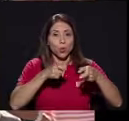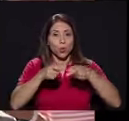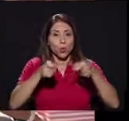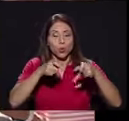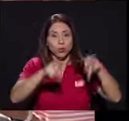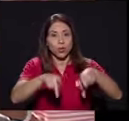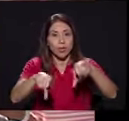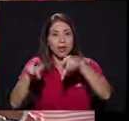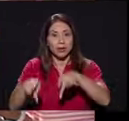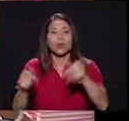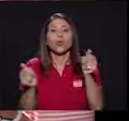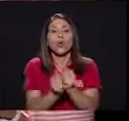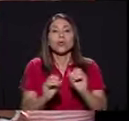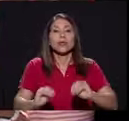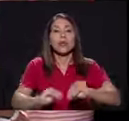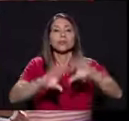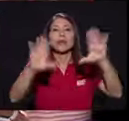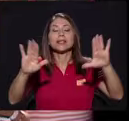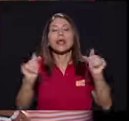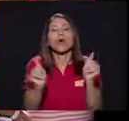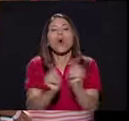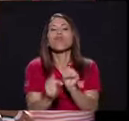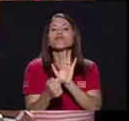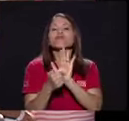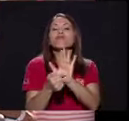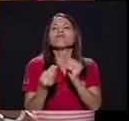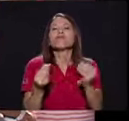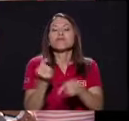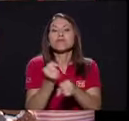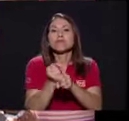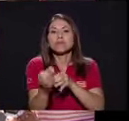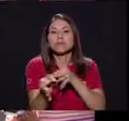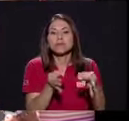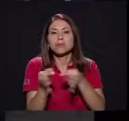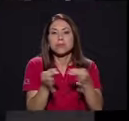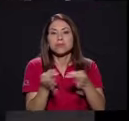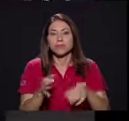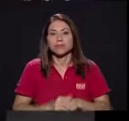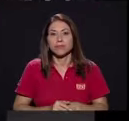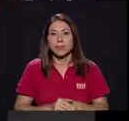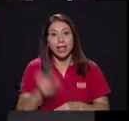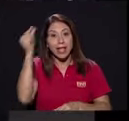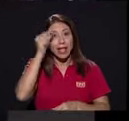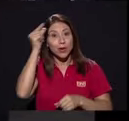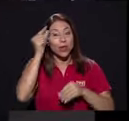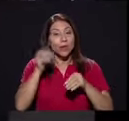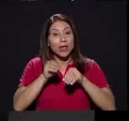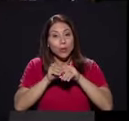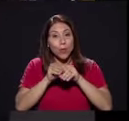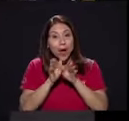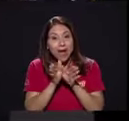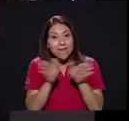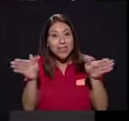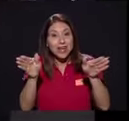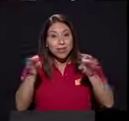a partir de transparencia y rendición de cuentas. De ahí que el gobierno abierto, como un componente transversal de la gestión